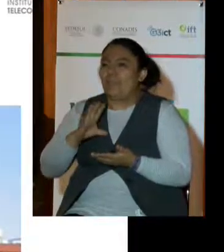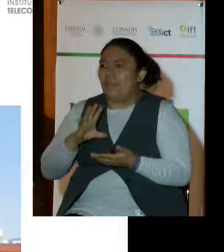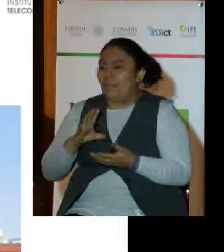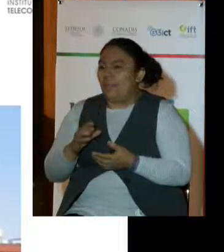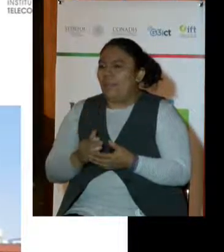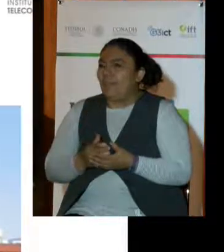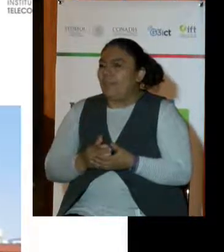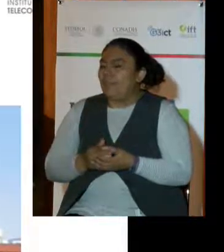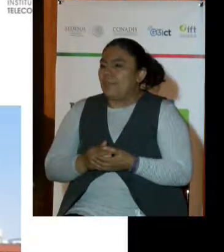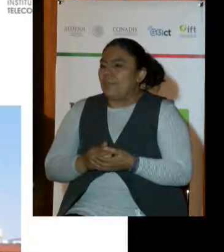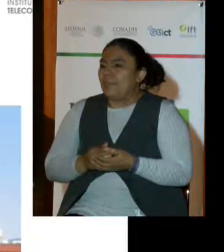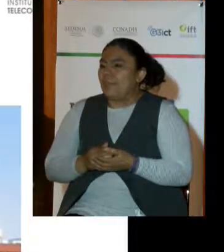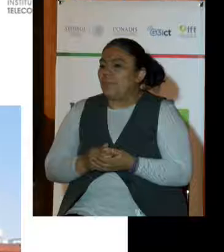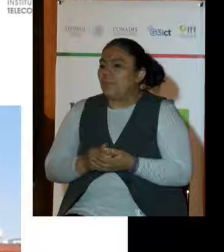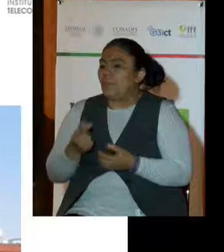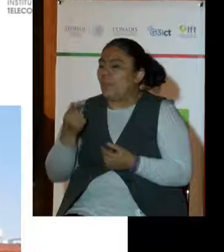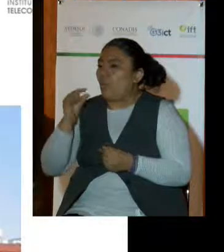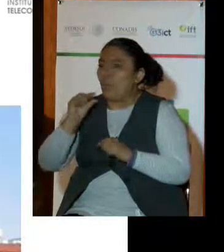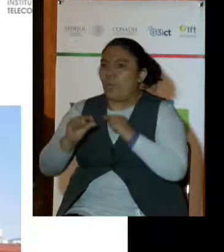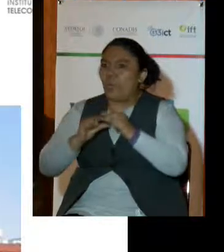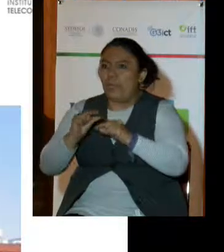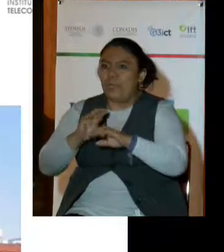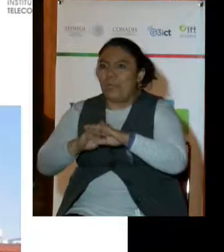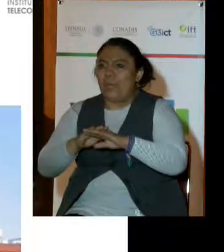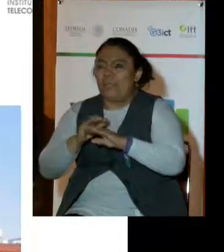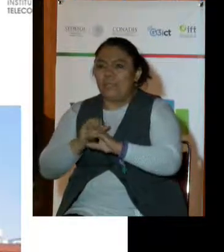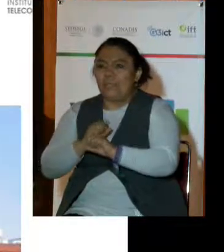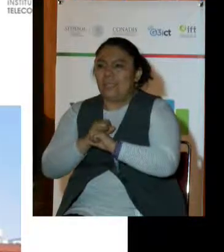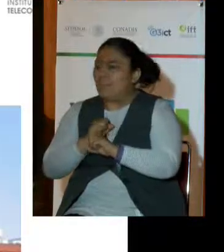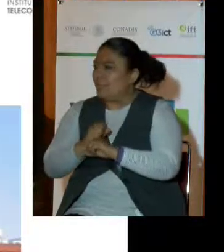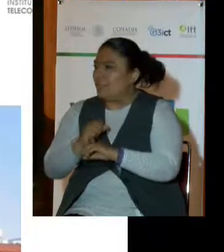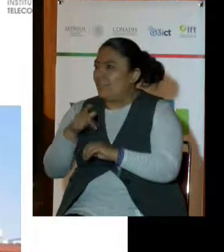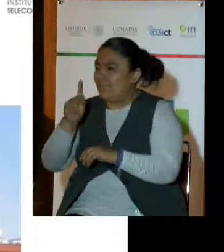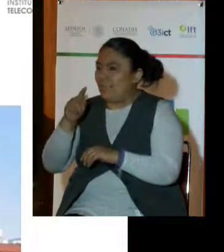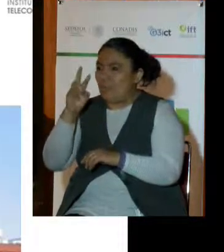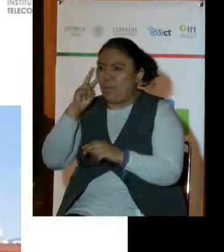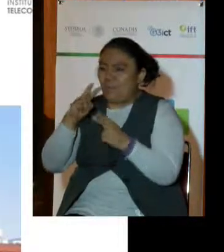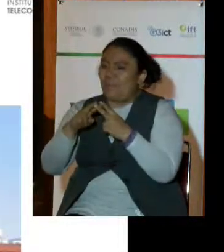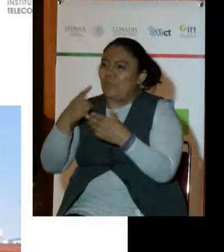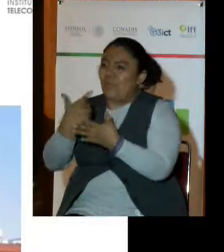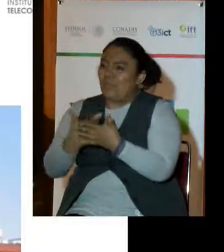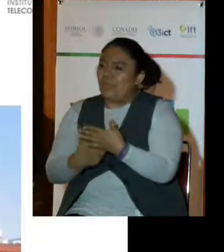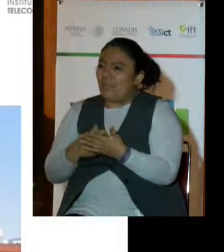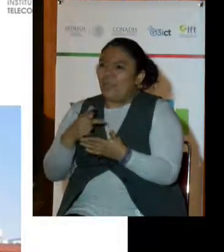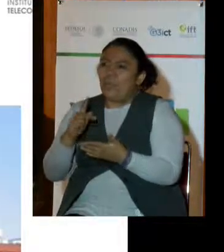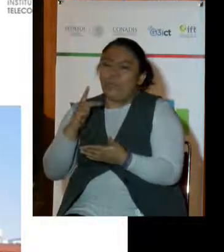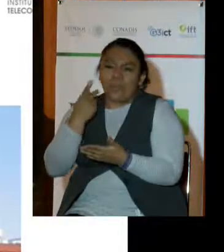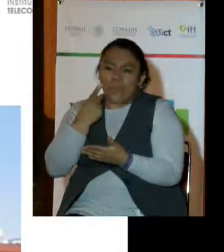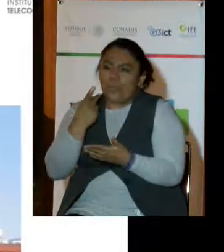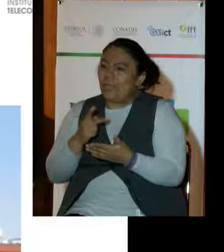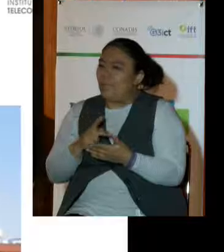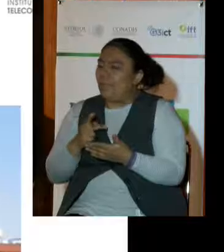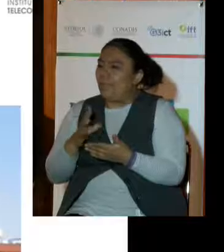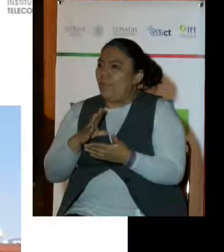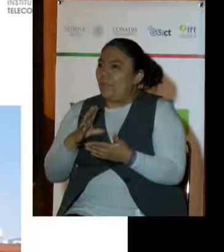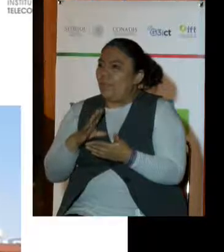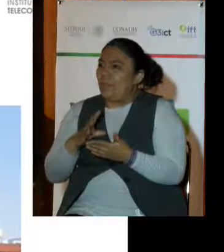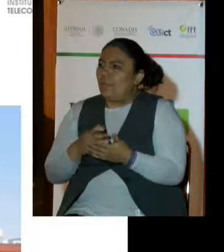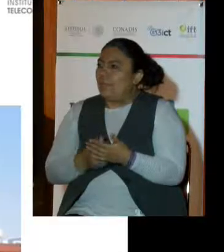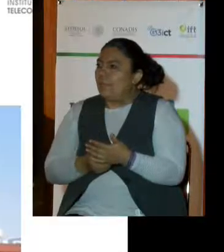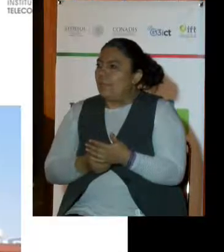está con un poco más resistencias, pero es una caseta pública, que aunque ya la penetración de móvil vaya